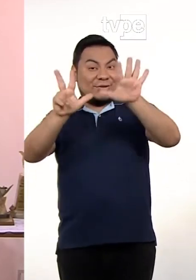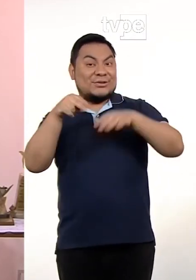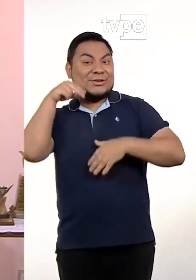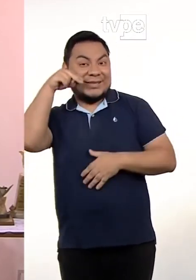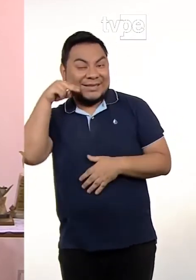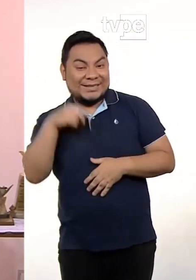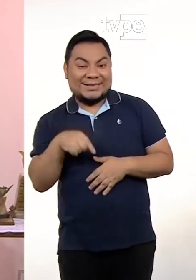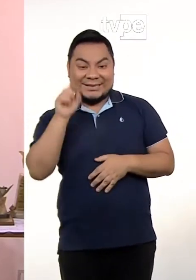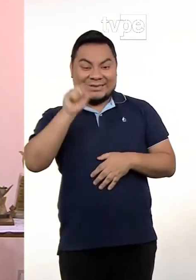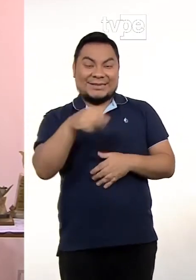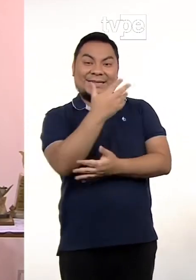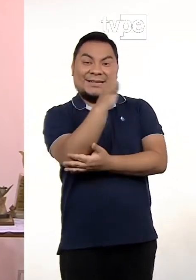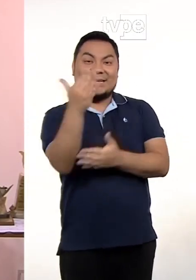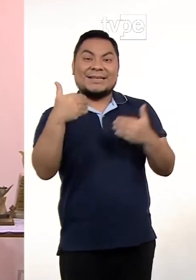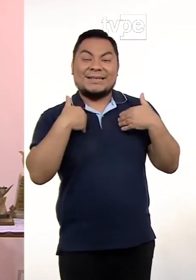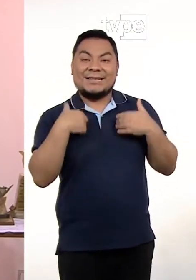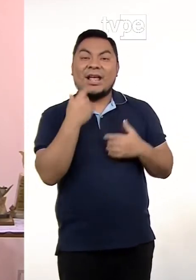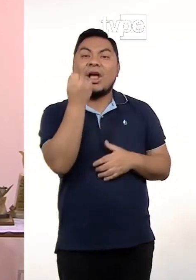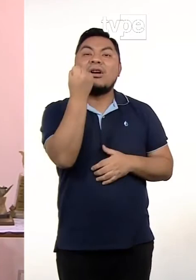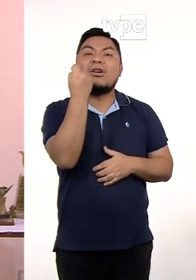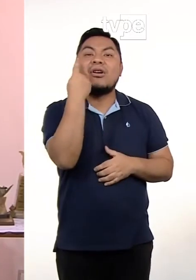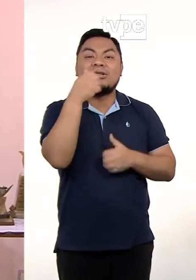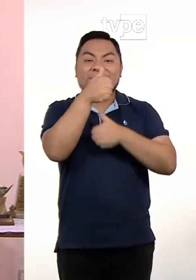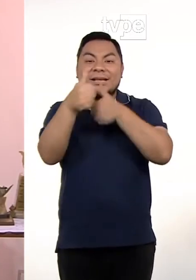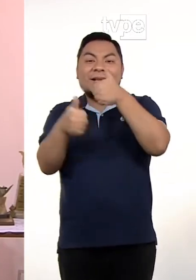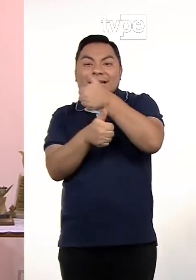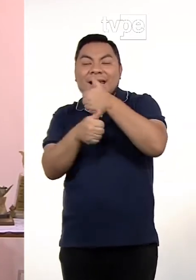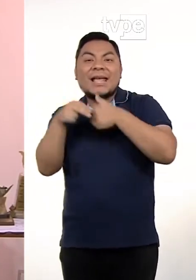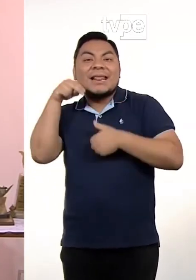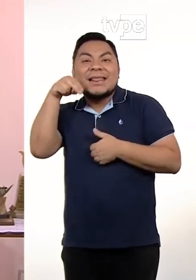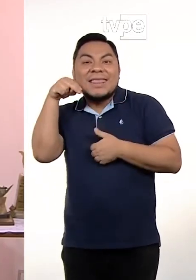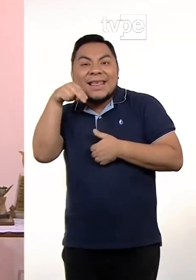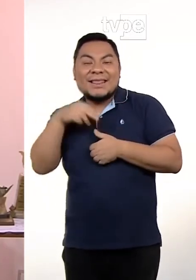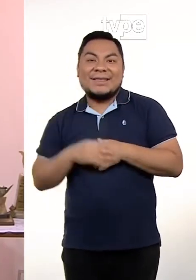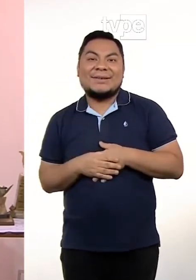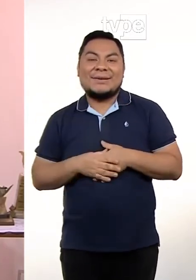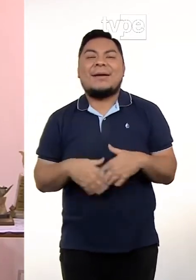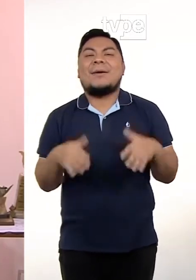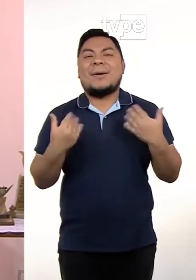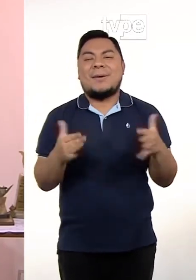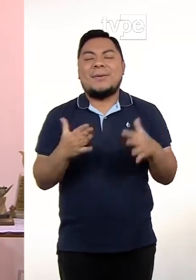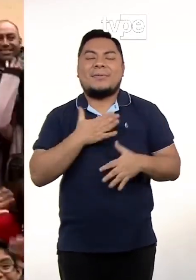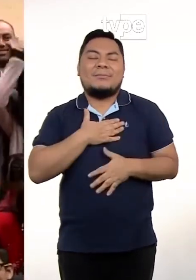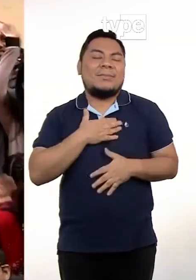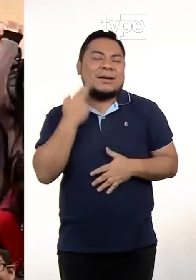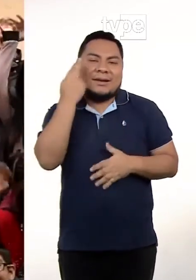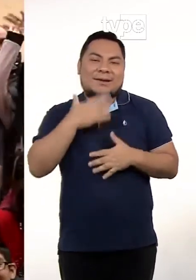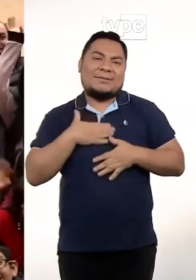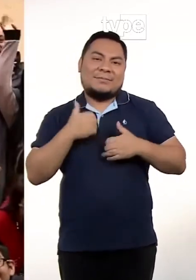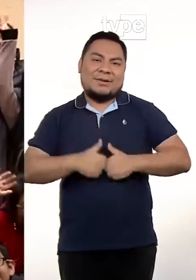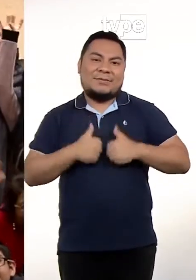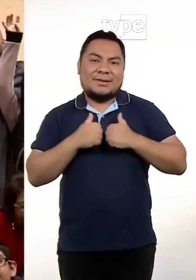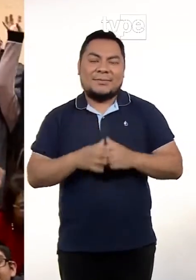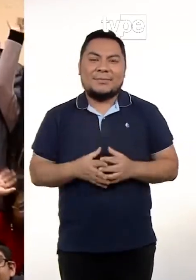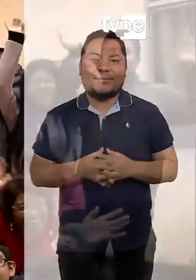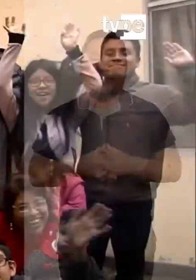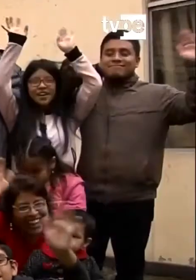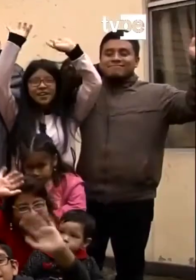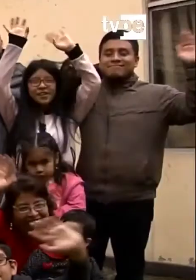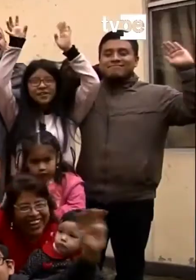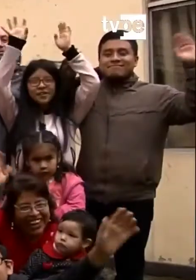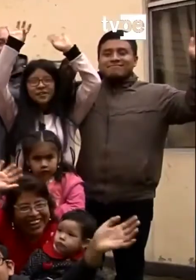Ese huerto tiene 11 bisnietos, que son la razón de mi vida.